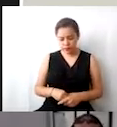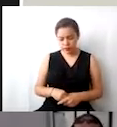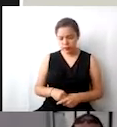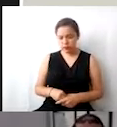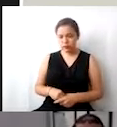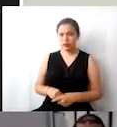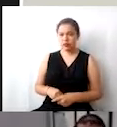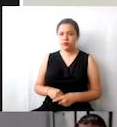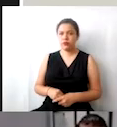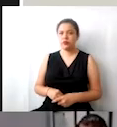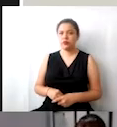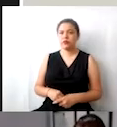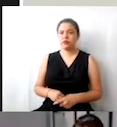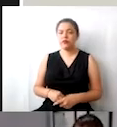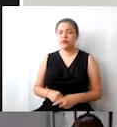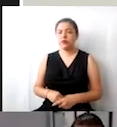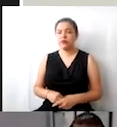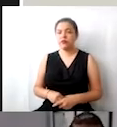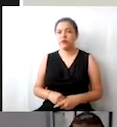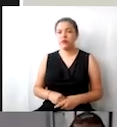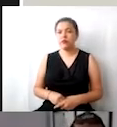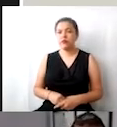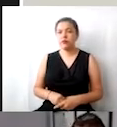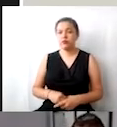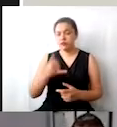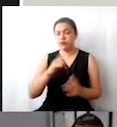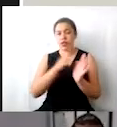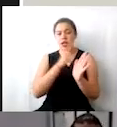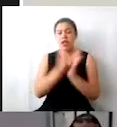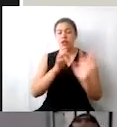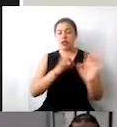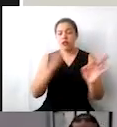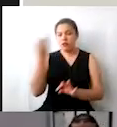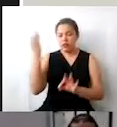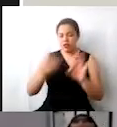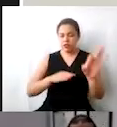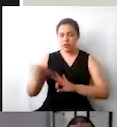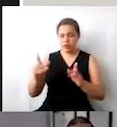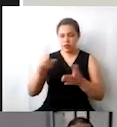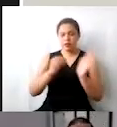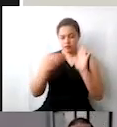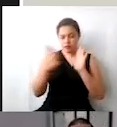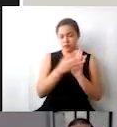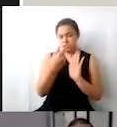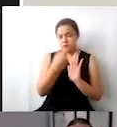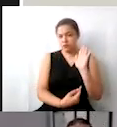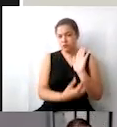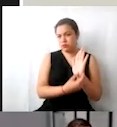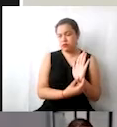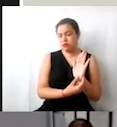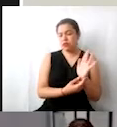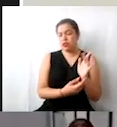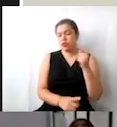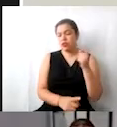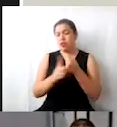Es de forma total. Y está en la Ley Federal del Trabajo. Entonces, en los conflictos laborales,